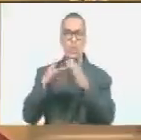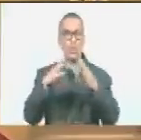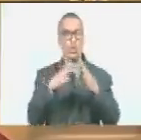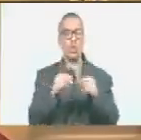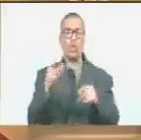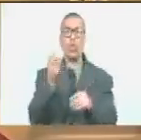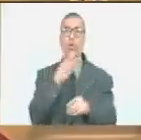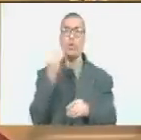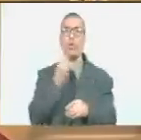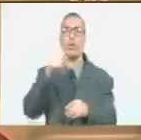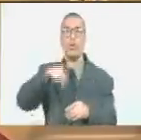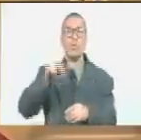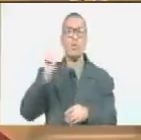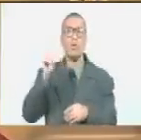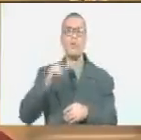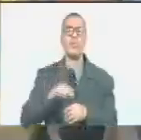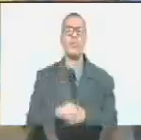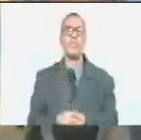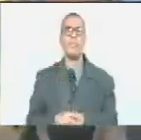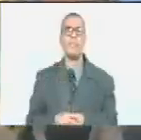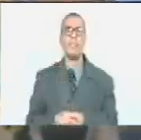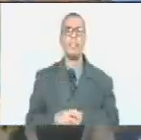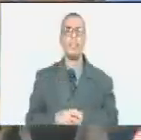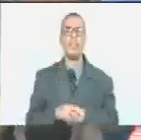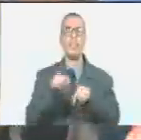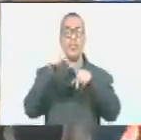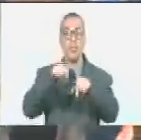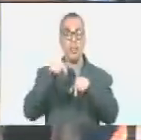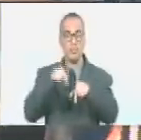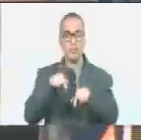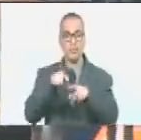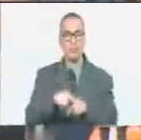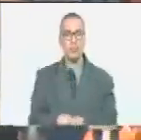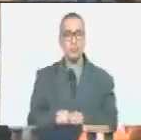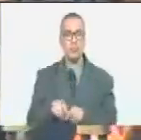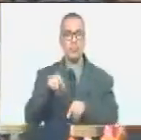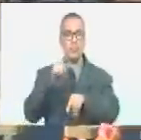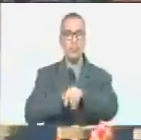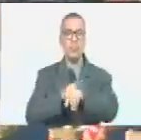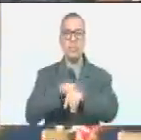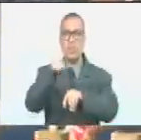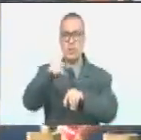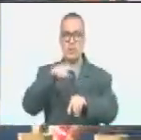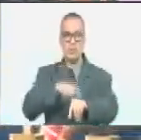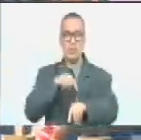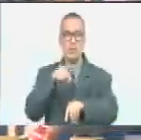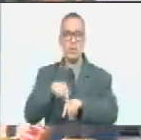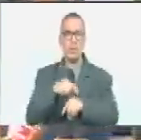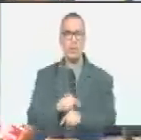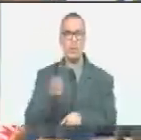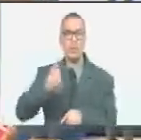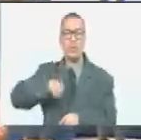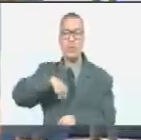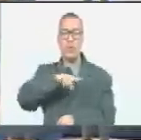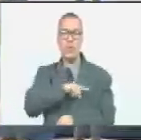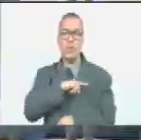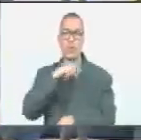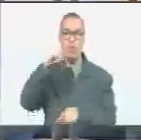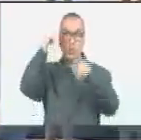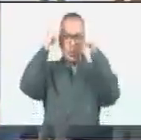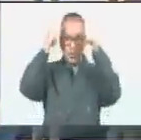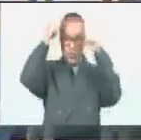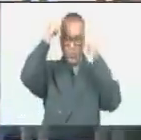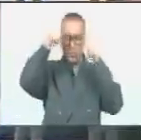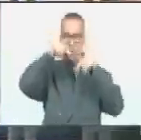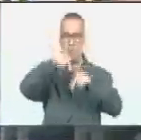la juventud venezolana. Es desde entonces, a partir de este momento, cuando nuestro comandante